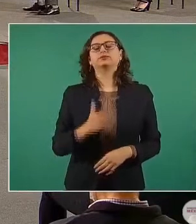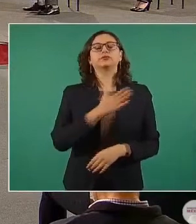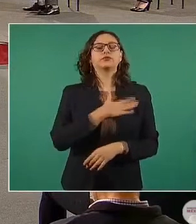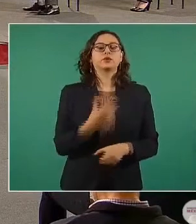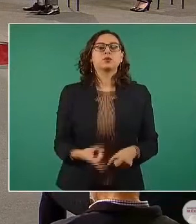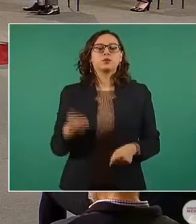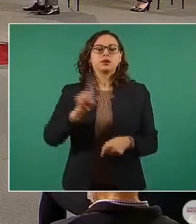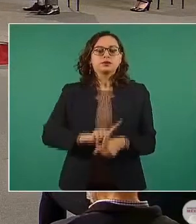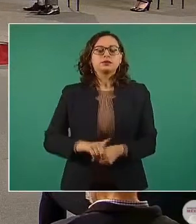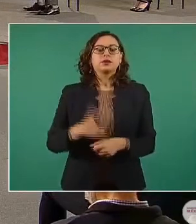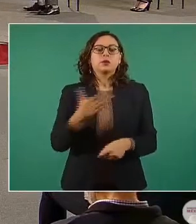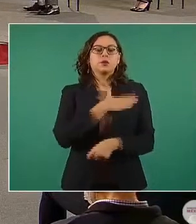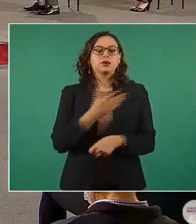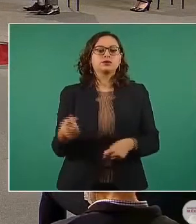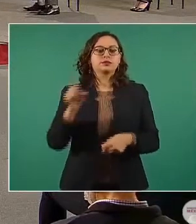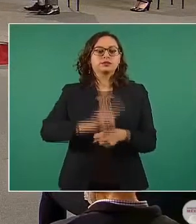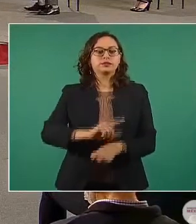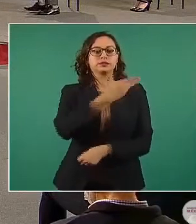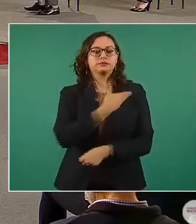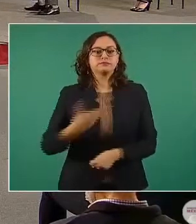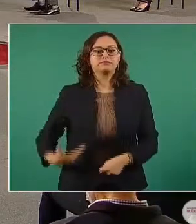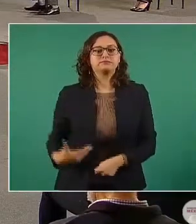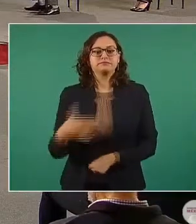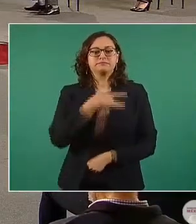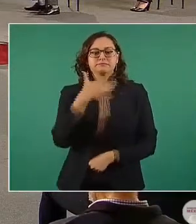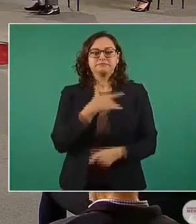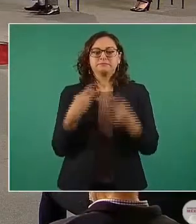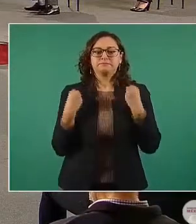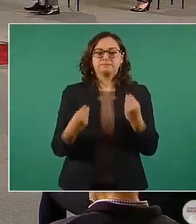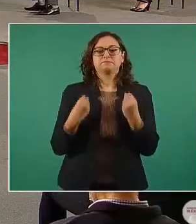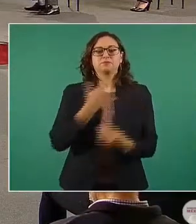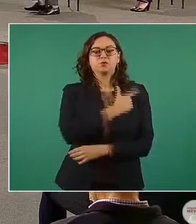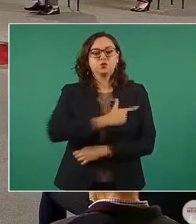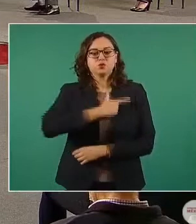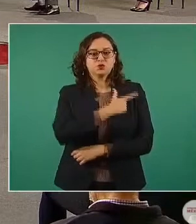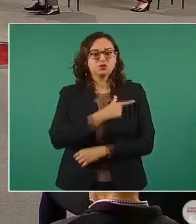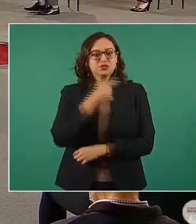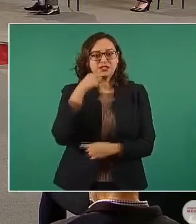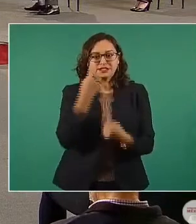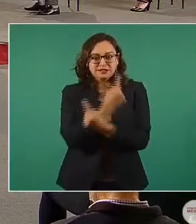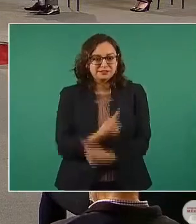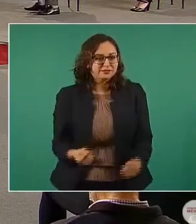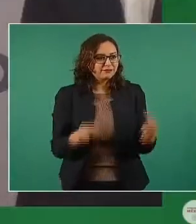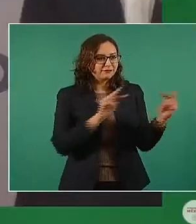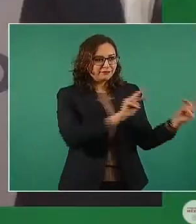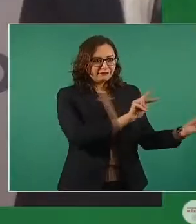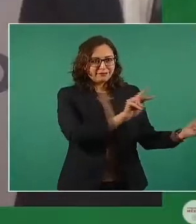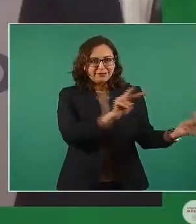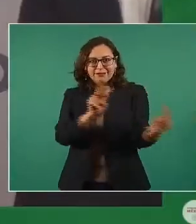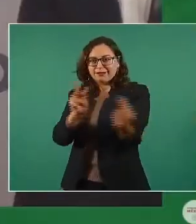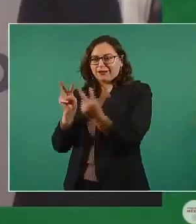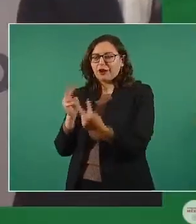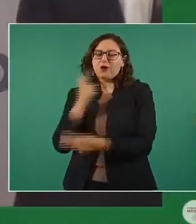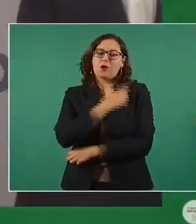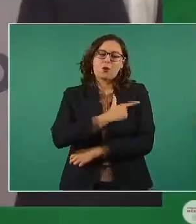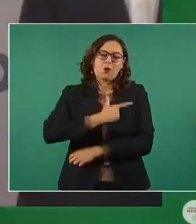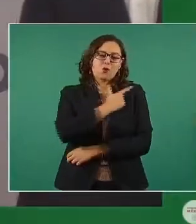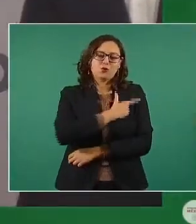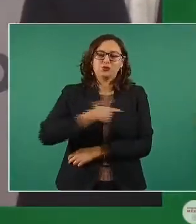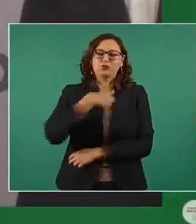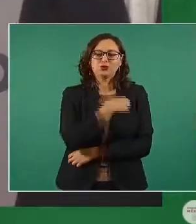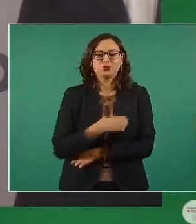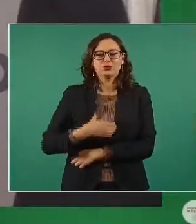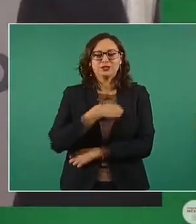Buenos días, presidente. Les saludo con mucho gusto, aquí muy contenta de ver a los niños, a las niñas, a los padres de familia, a toda